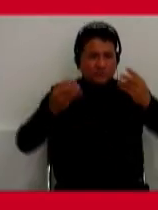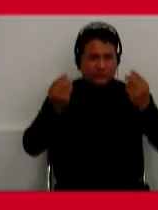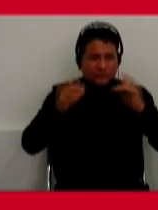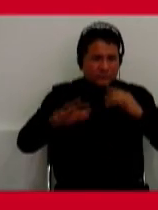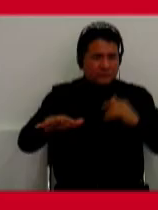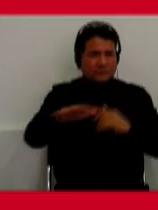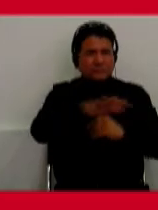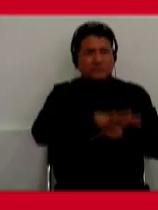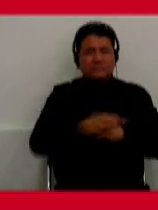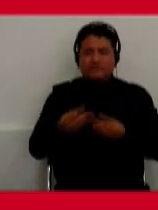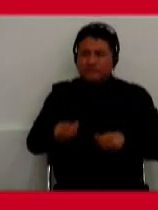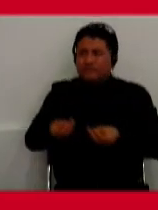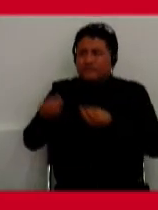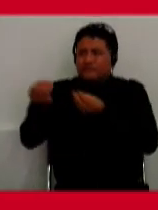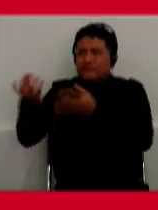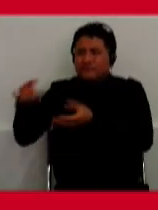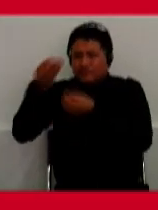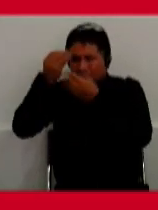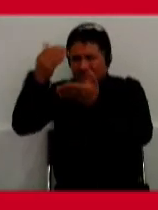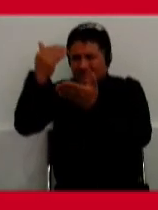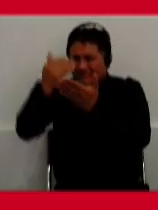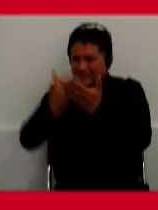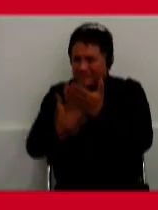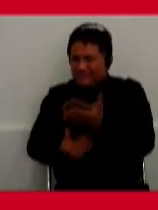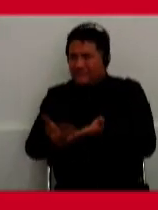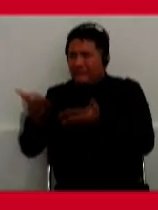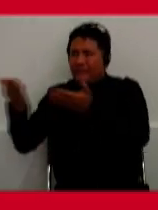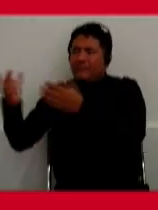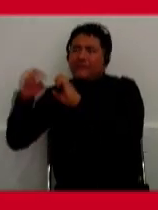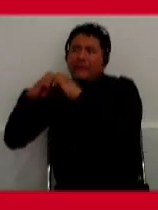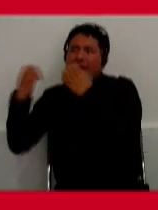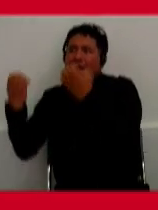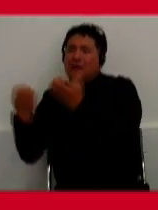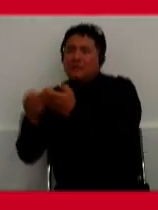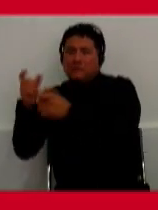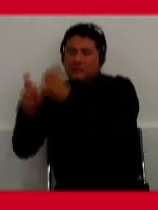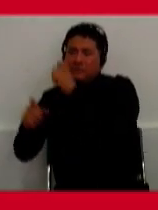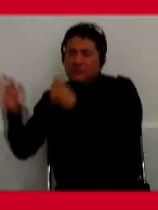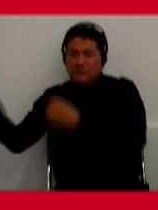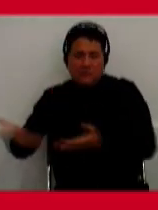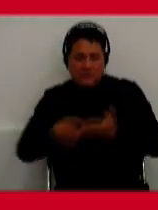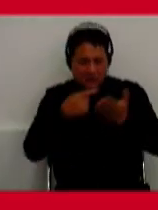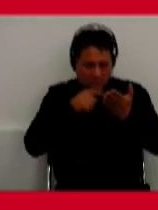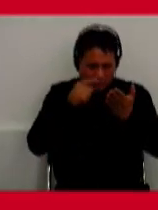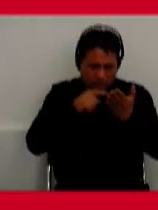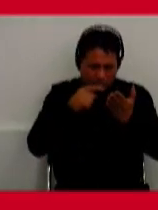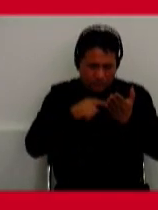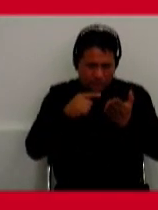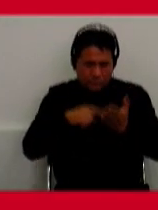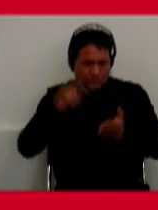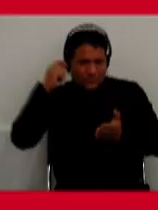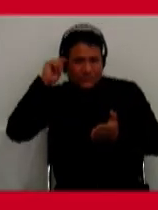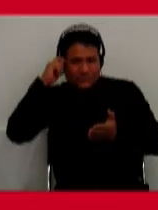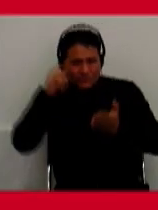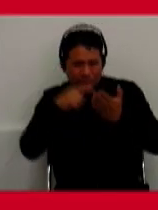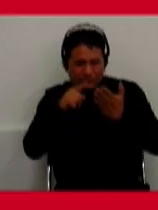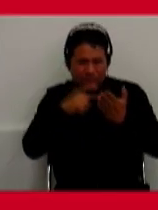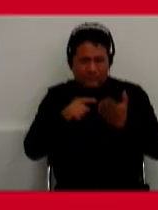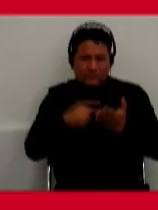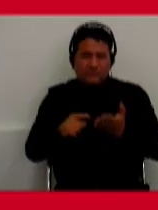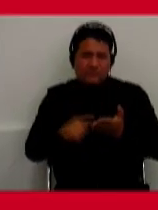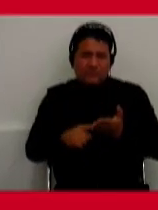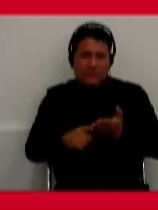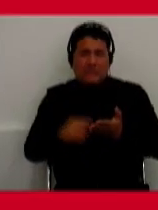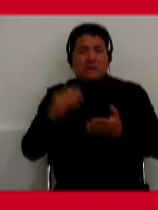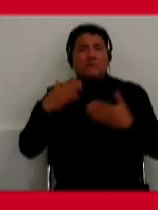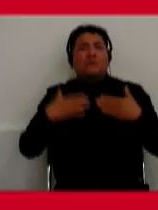entrega información al equipo de geología. El equipo de hidrogeología tiene mayor interacción con todas las áreas y el equipo de